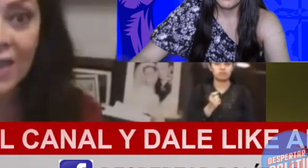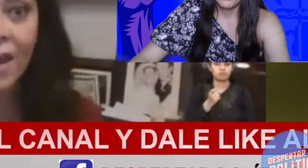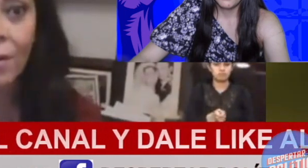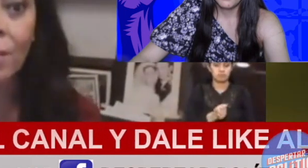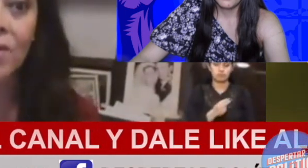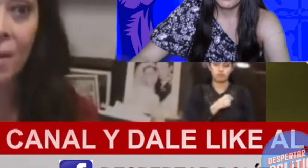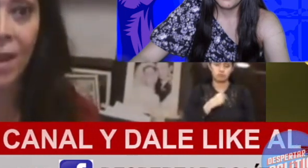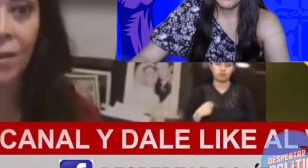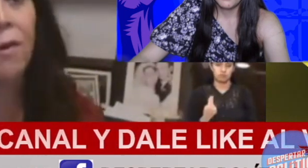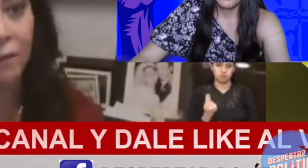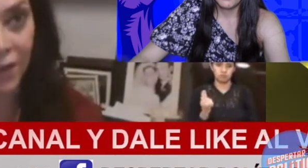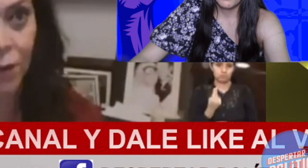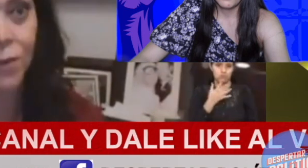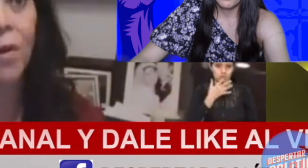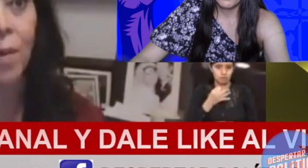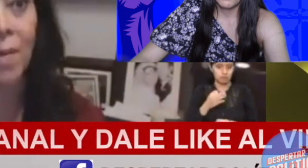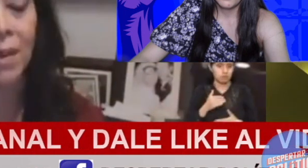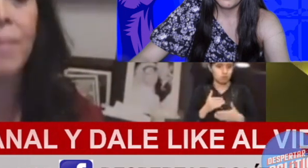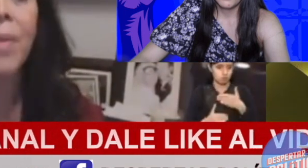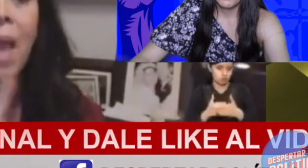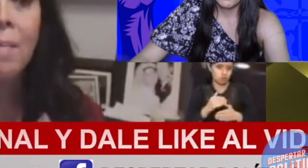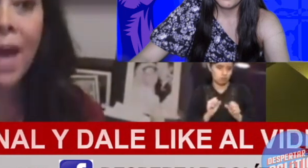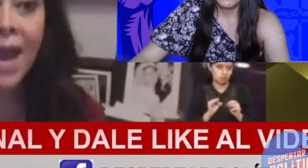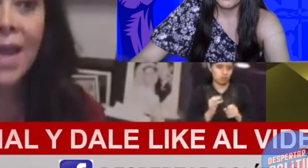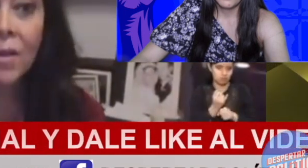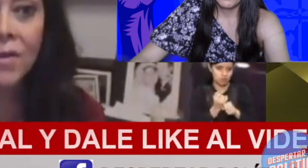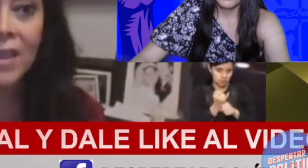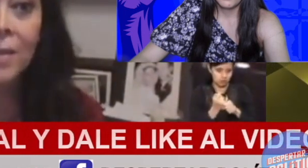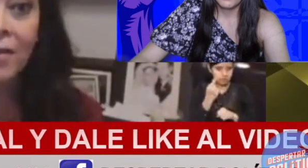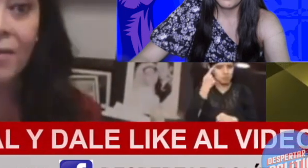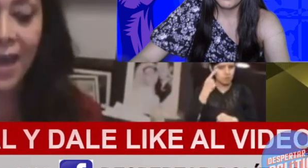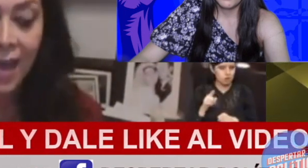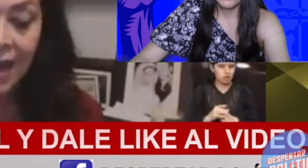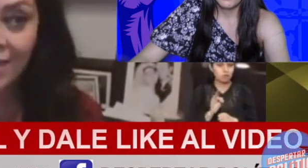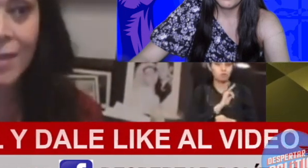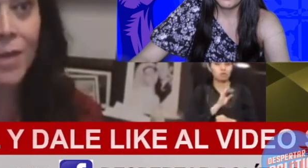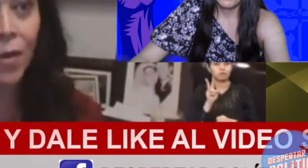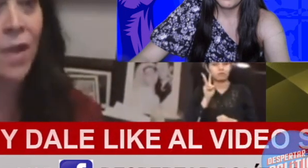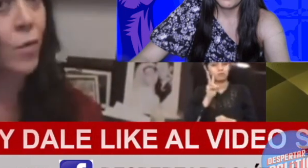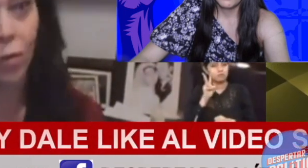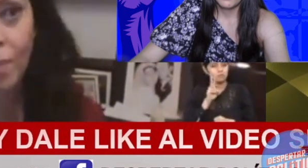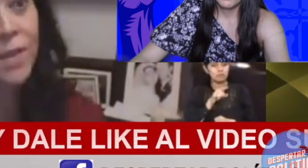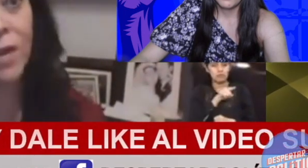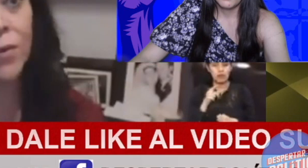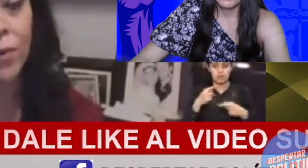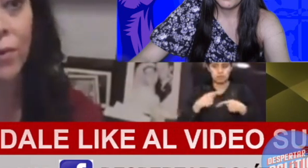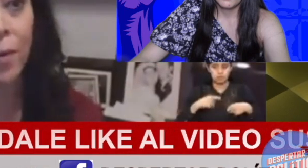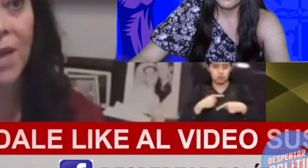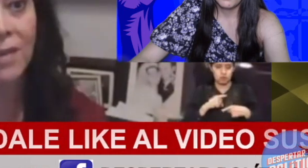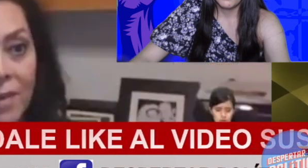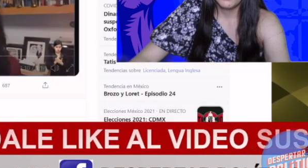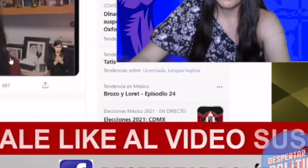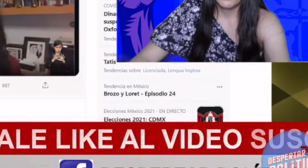tendríamos que iniciar un procedimiento oficioso, obviamente, para entonces verificar que estas personas no presentaron